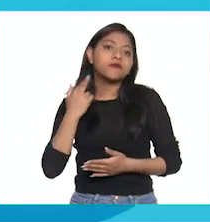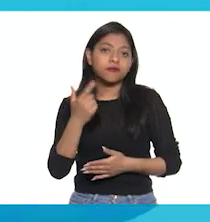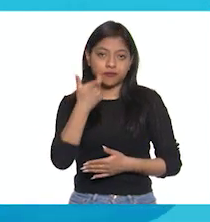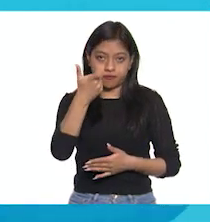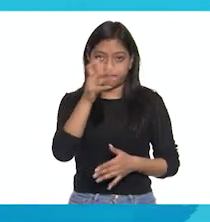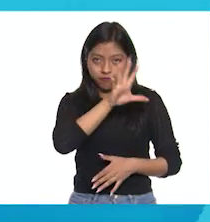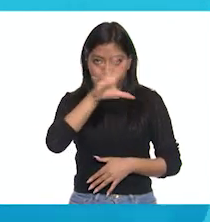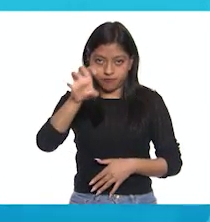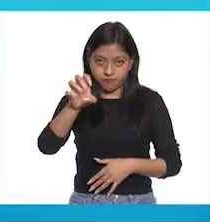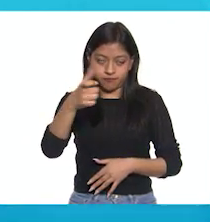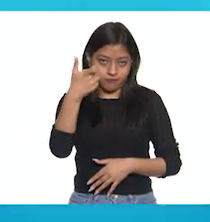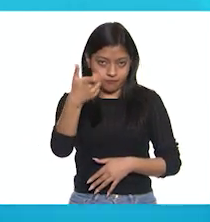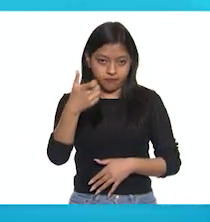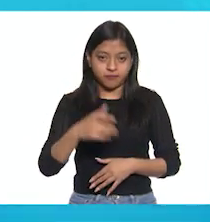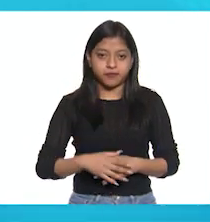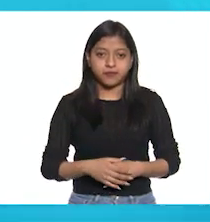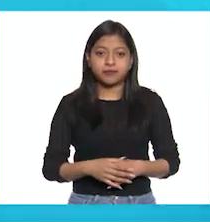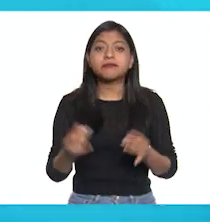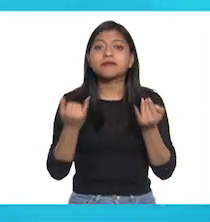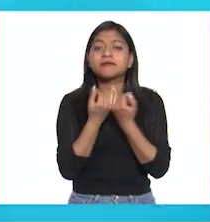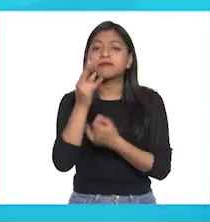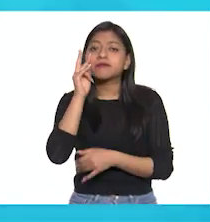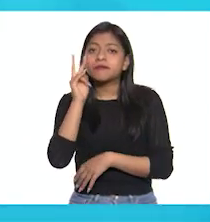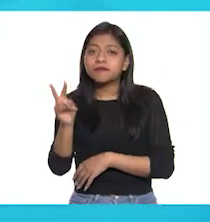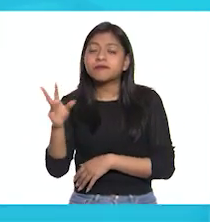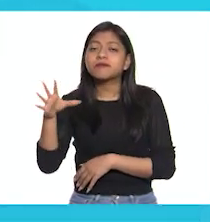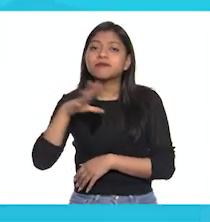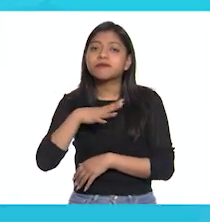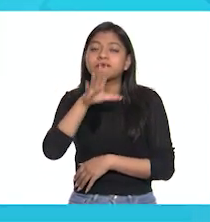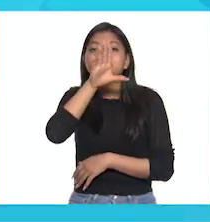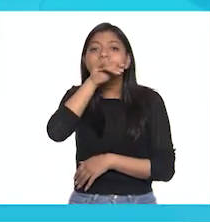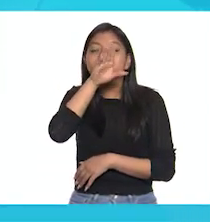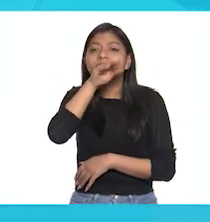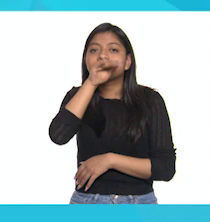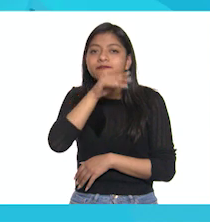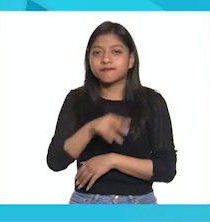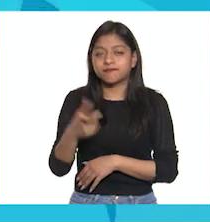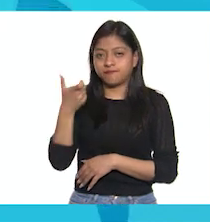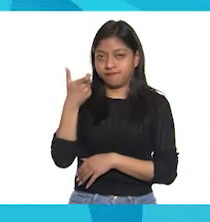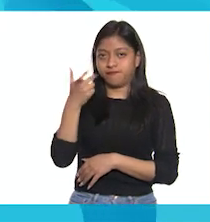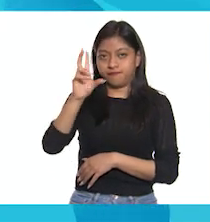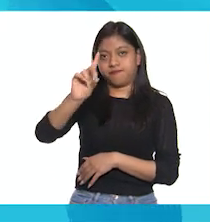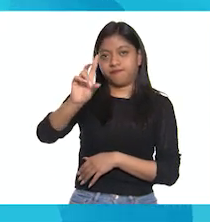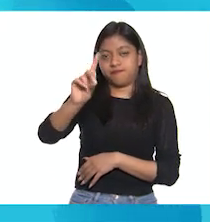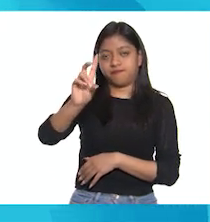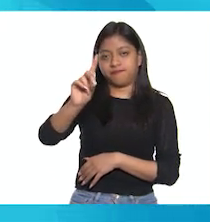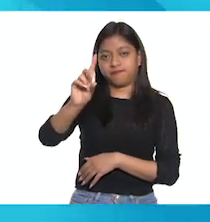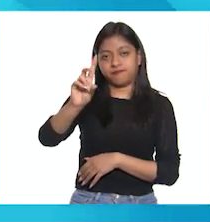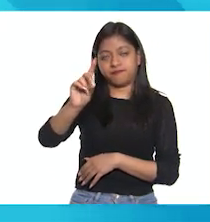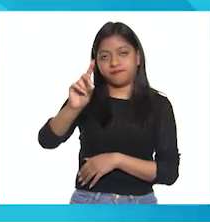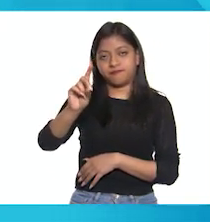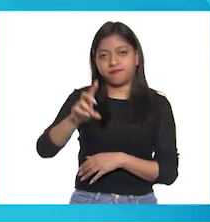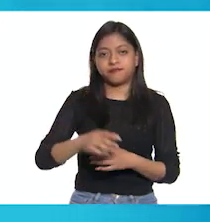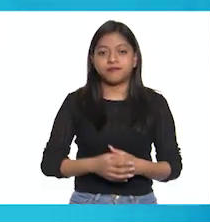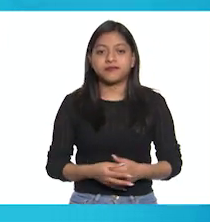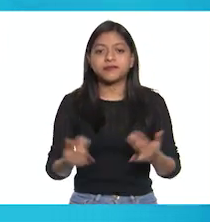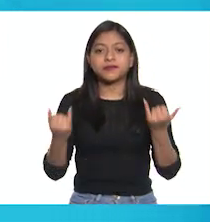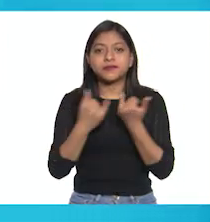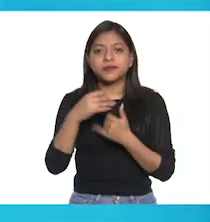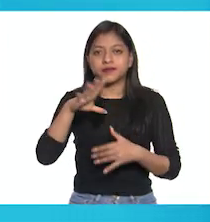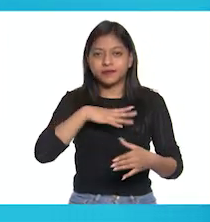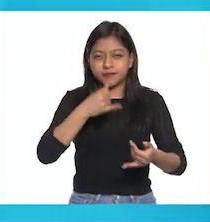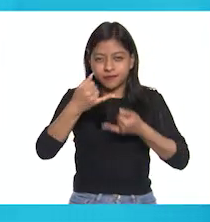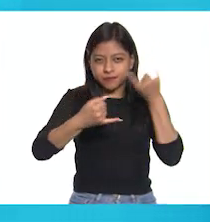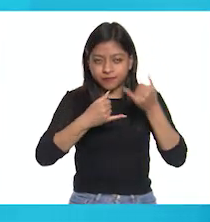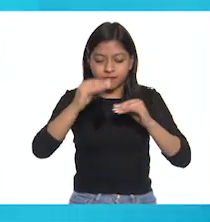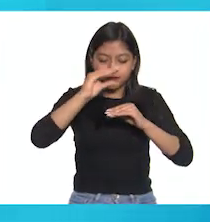500. 500. Y después había un patito de 30. Y unos juguetes